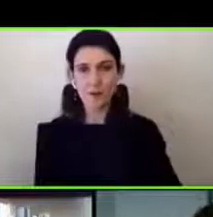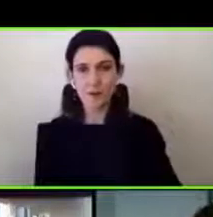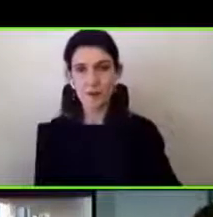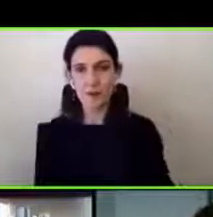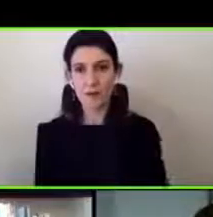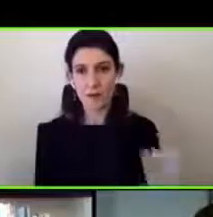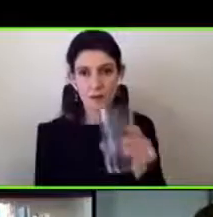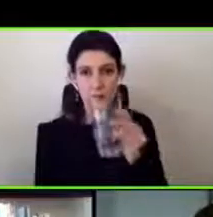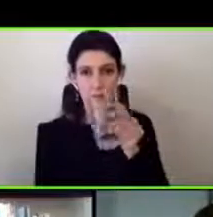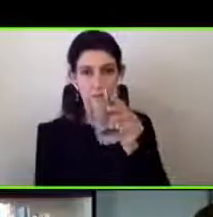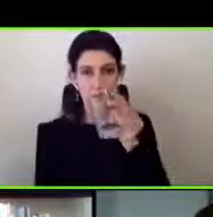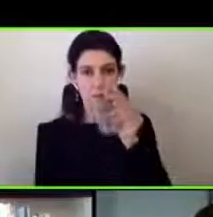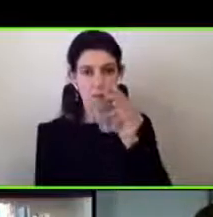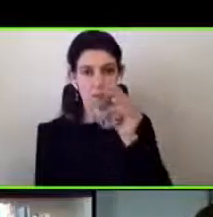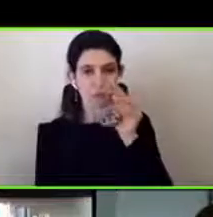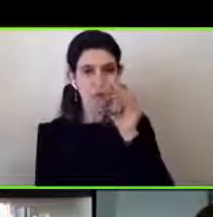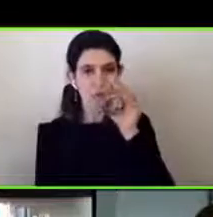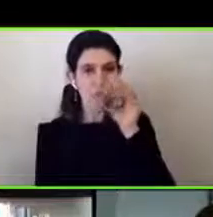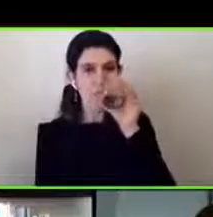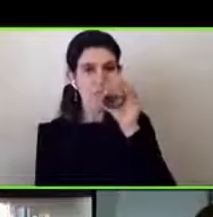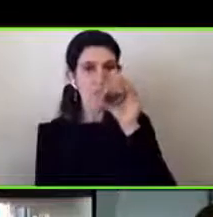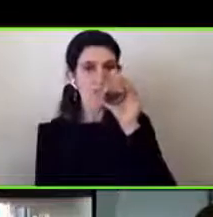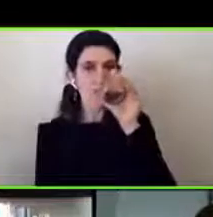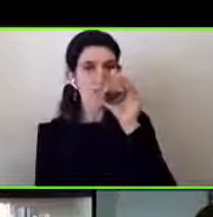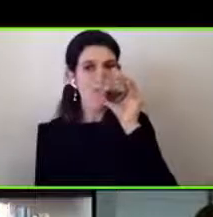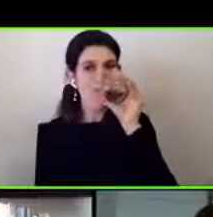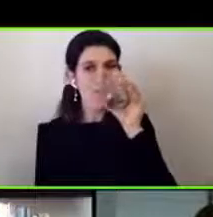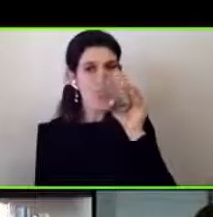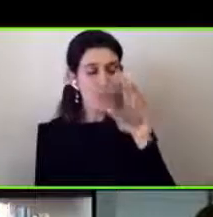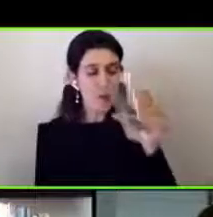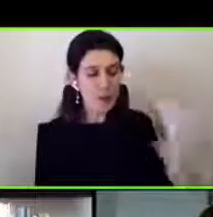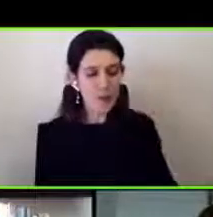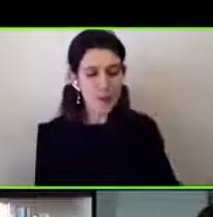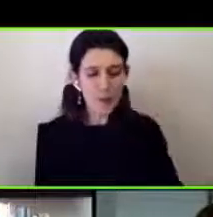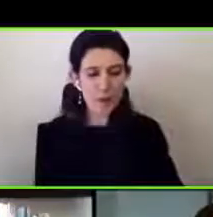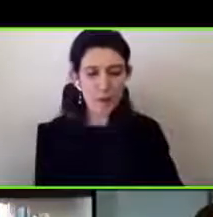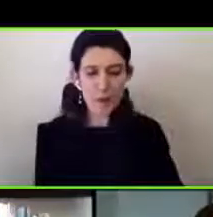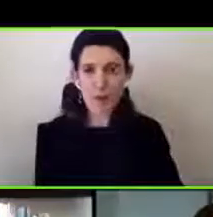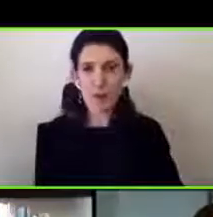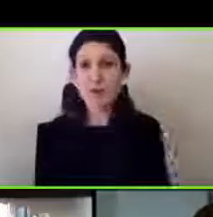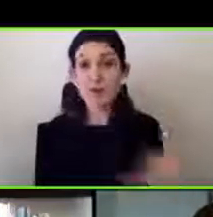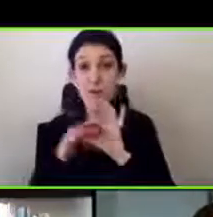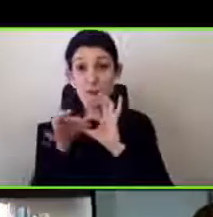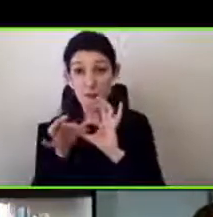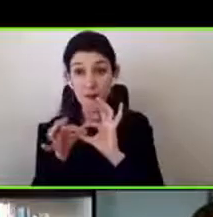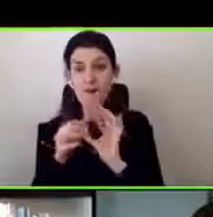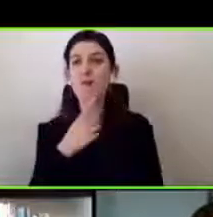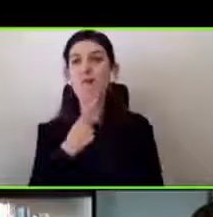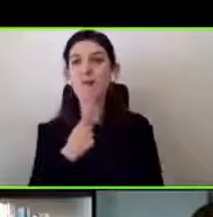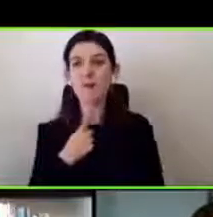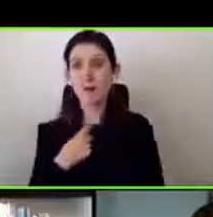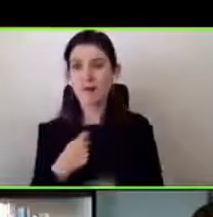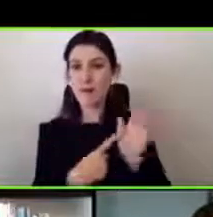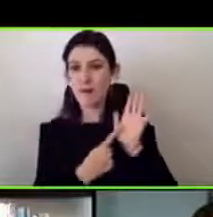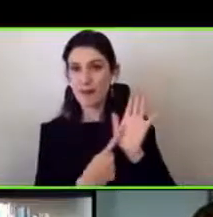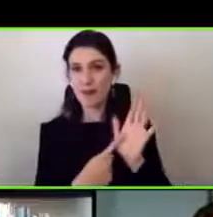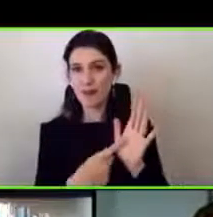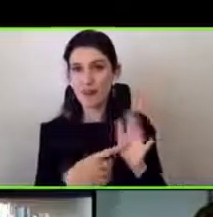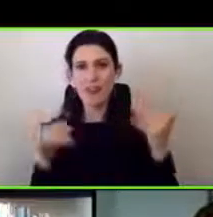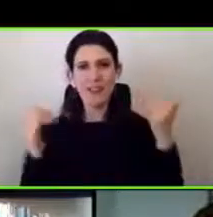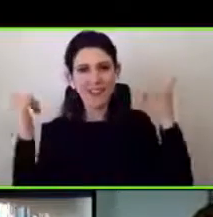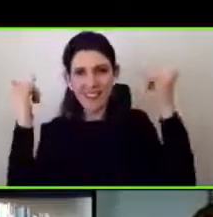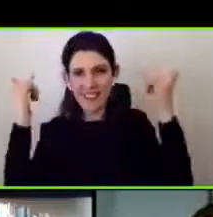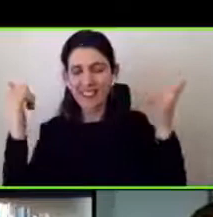Ya, muchas gracias, Fernanda. Estuvo muy interesante tu presentación y muy entretenidos los juegos que